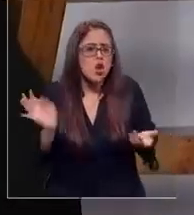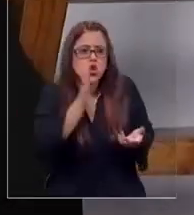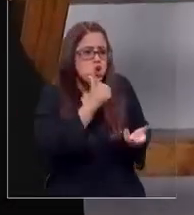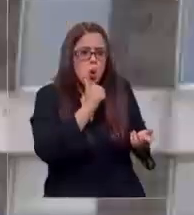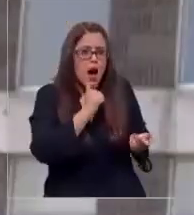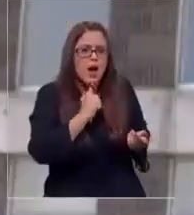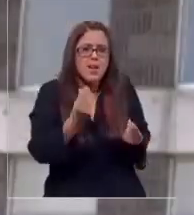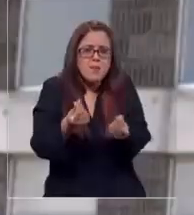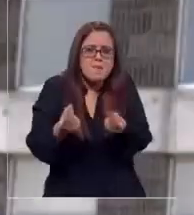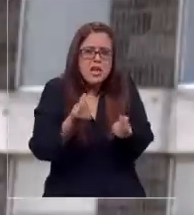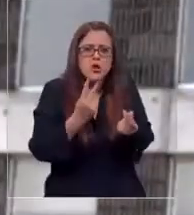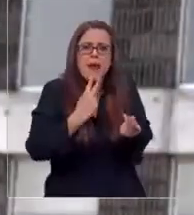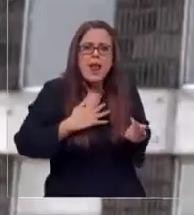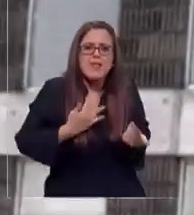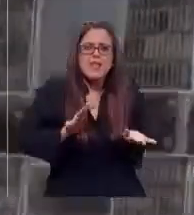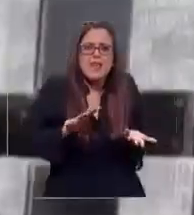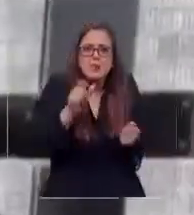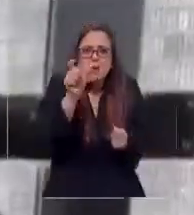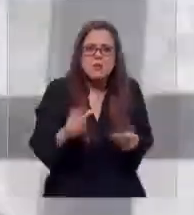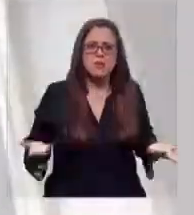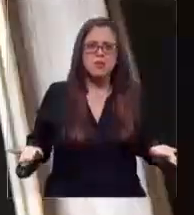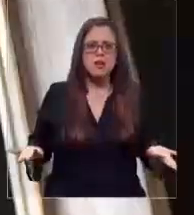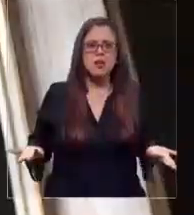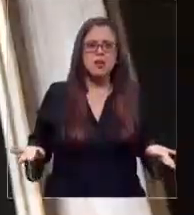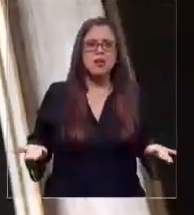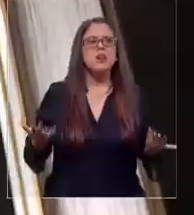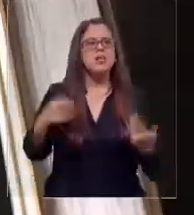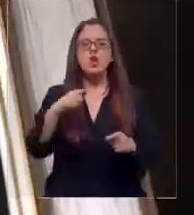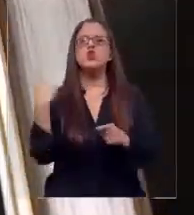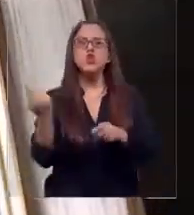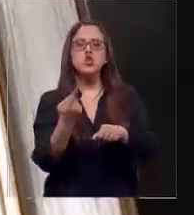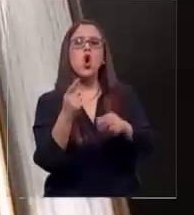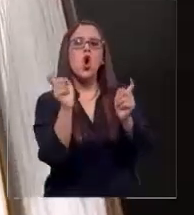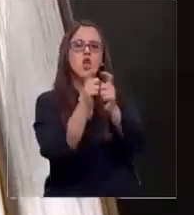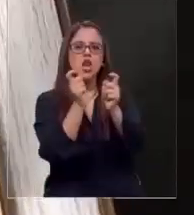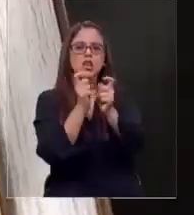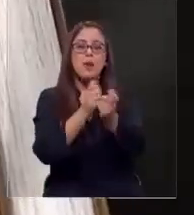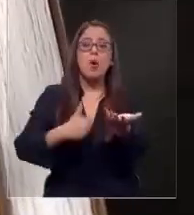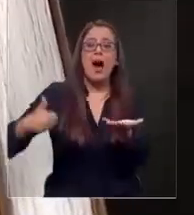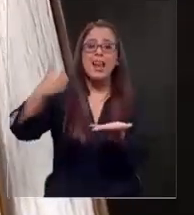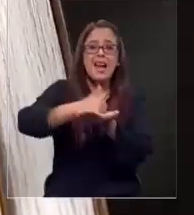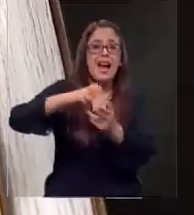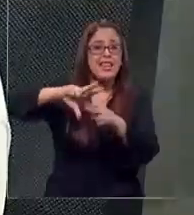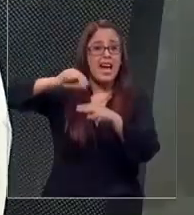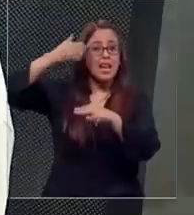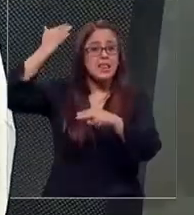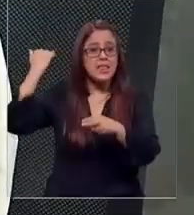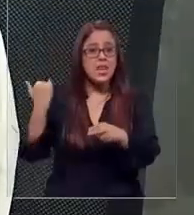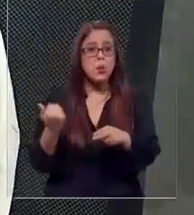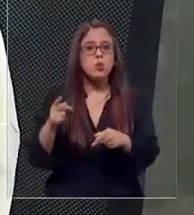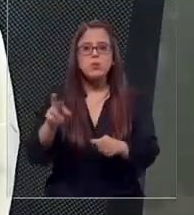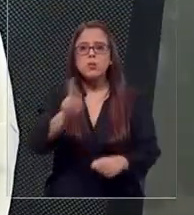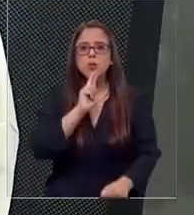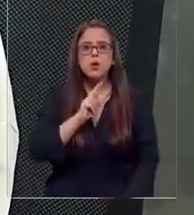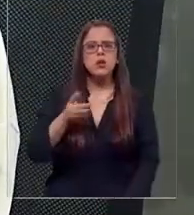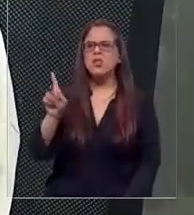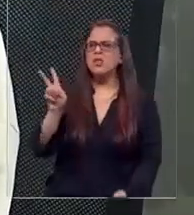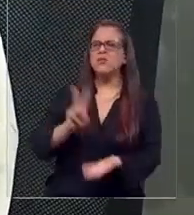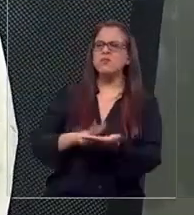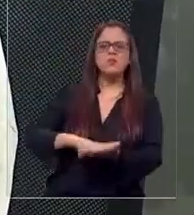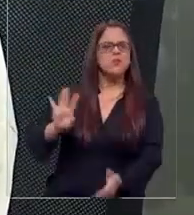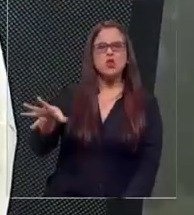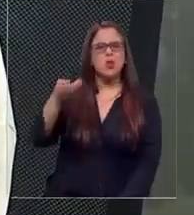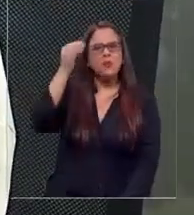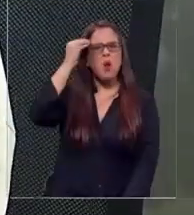la vida de mi hermano. Nos contactamos con el otro alcalde y esta fue su respuesta. No me acuerdo, la verdad, las cosas